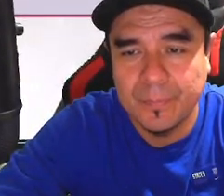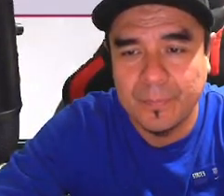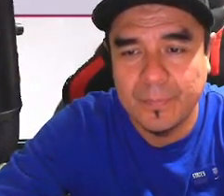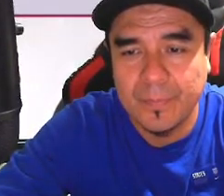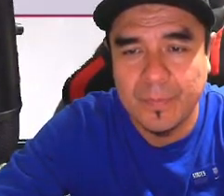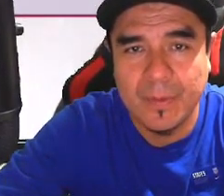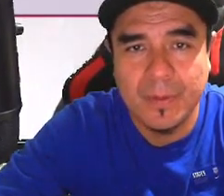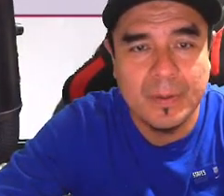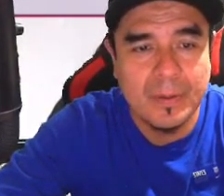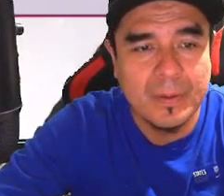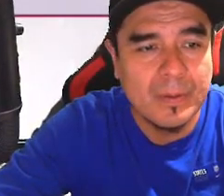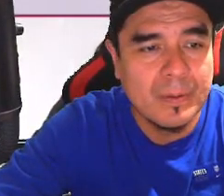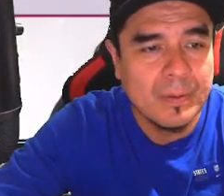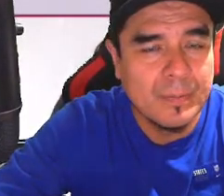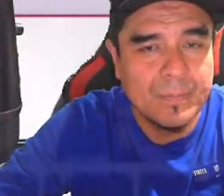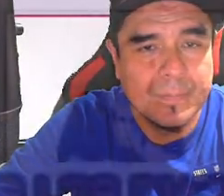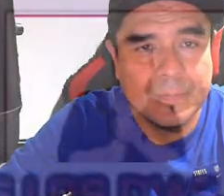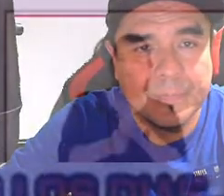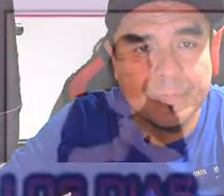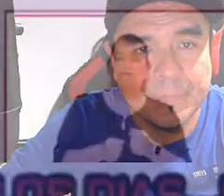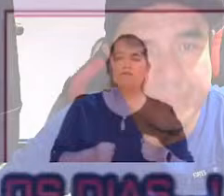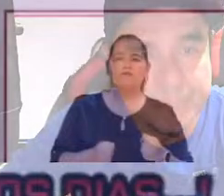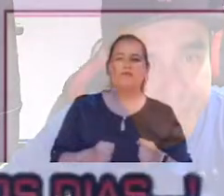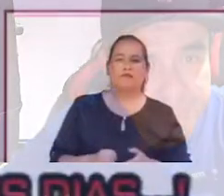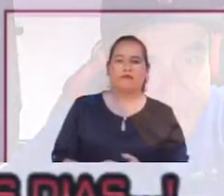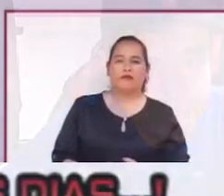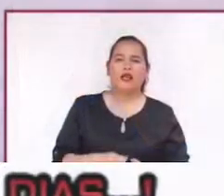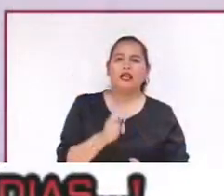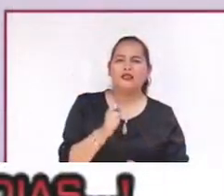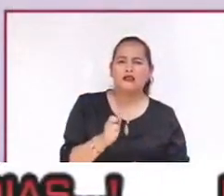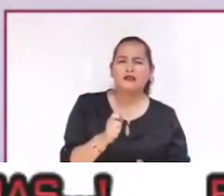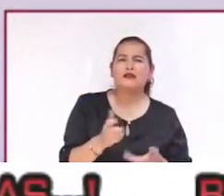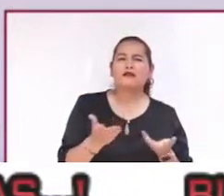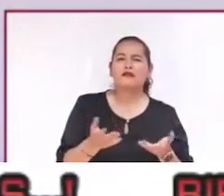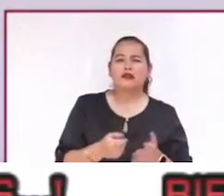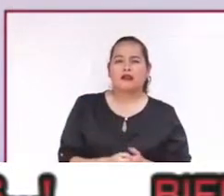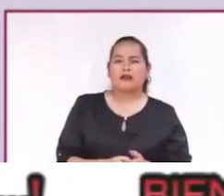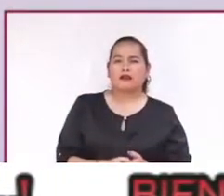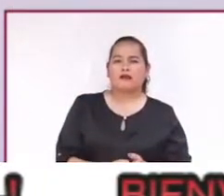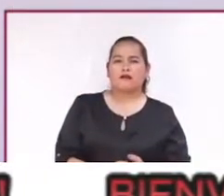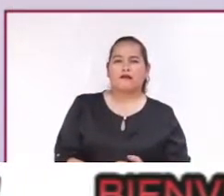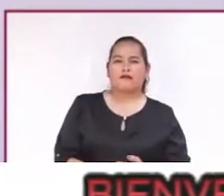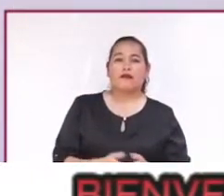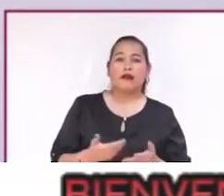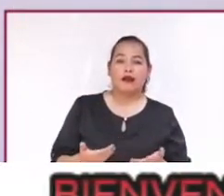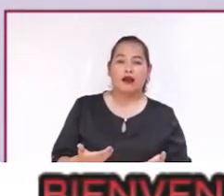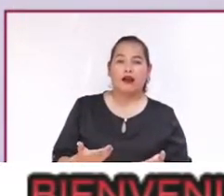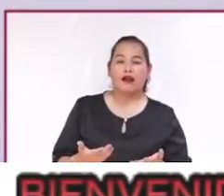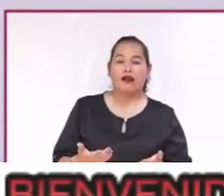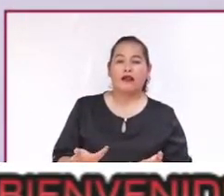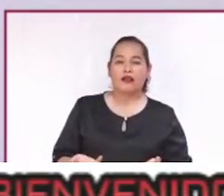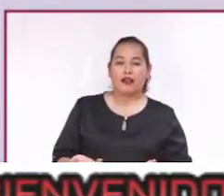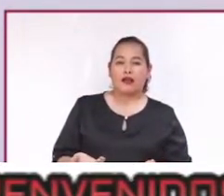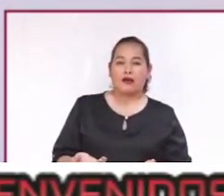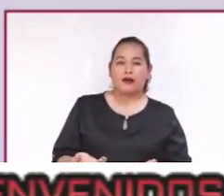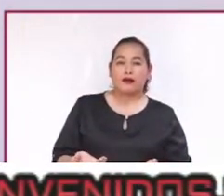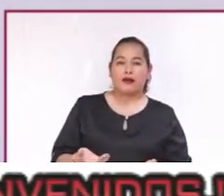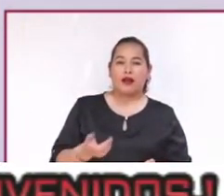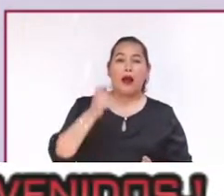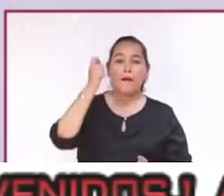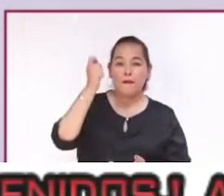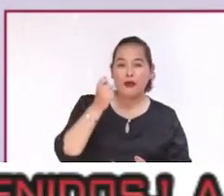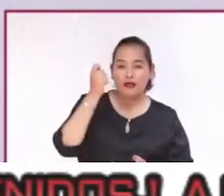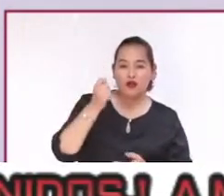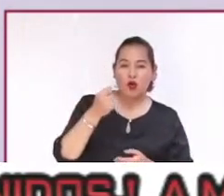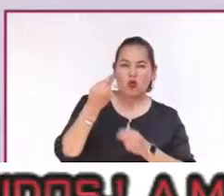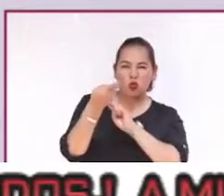transformación. ¿Qué quiere decir eso? Pues quiere decir que vamos a garantizar la pensión